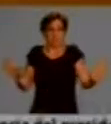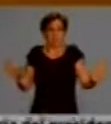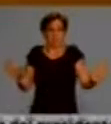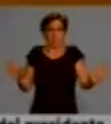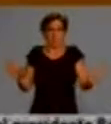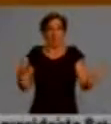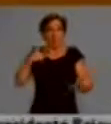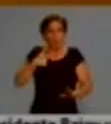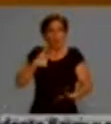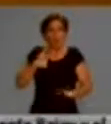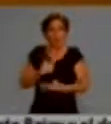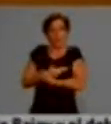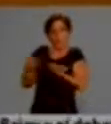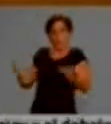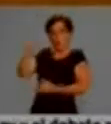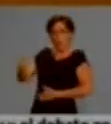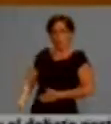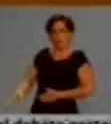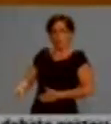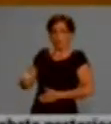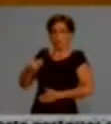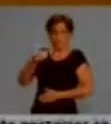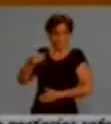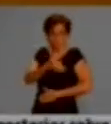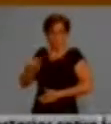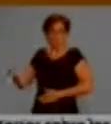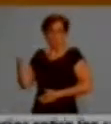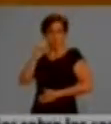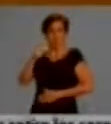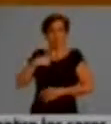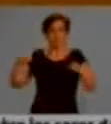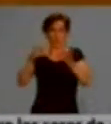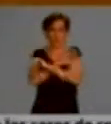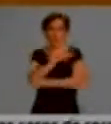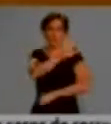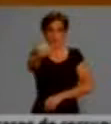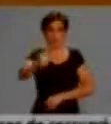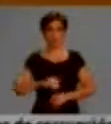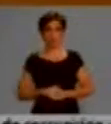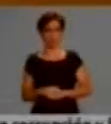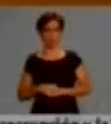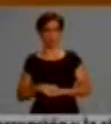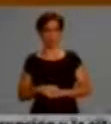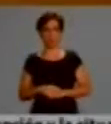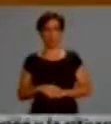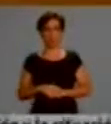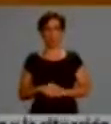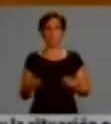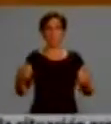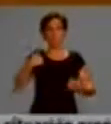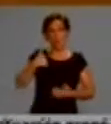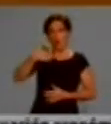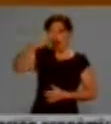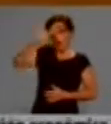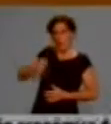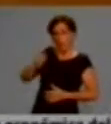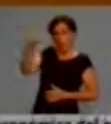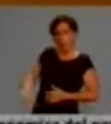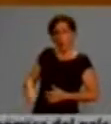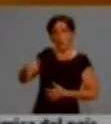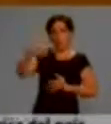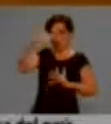al confiar en una persona inadecuada? Sí. Cometí el error de creer a un falso